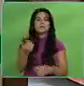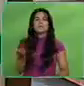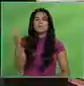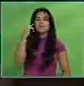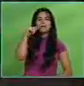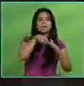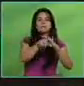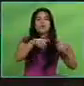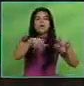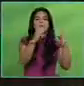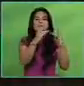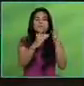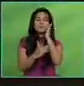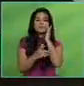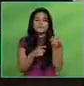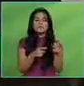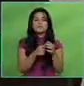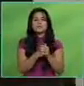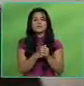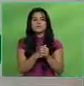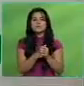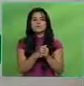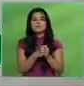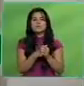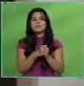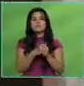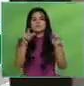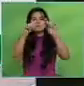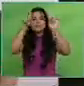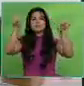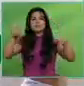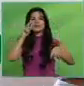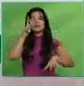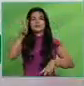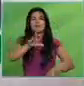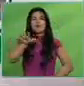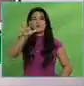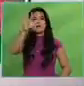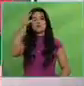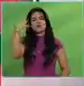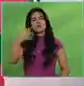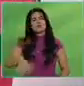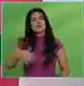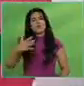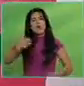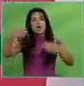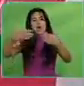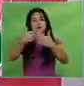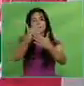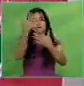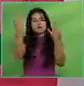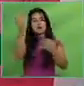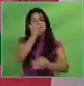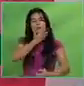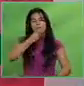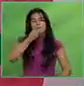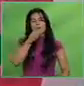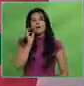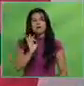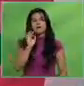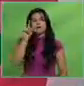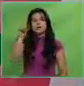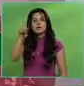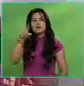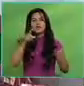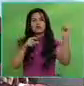aquí hay un cuarto con esa vista. Con esta vista, sí. Oye, el amanecer aquí, precioso. ¿Por dónde sale el sol? Por